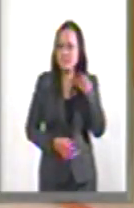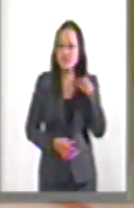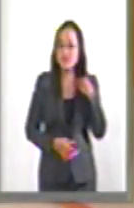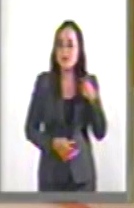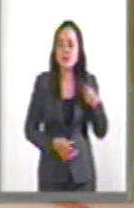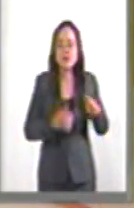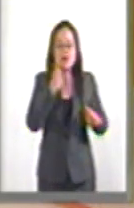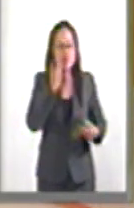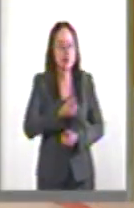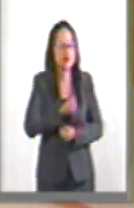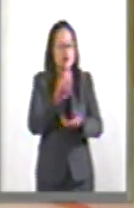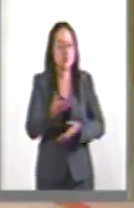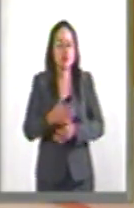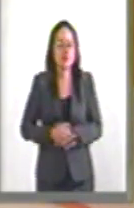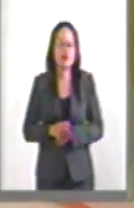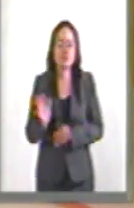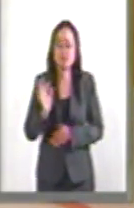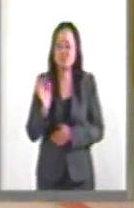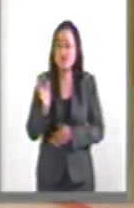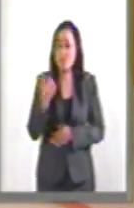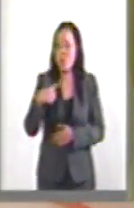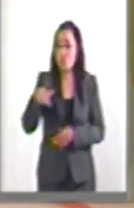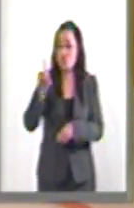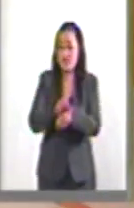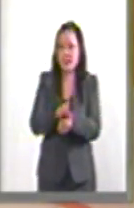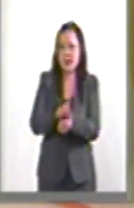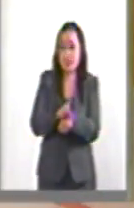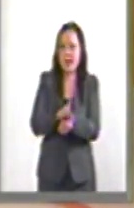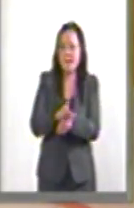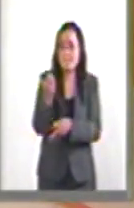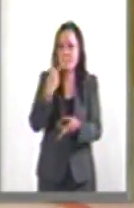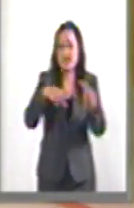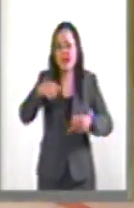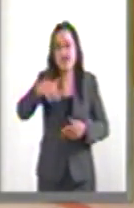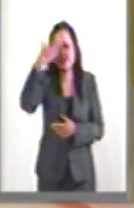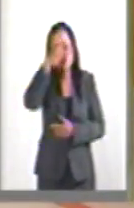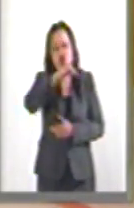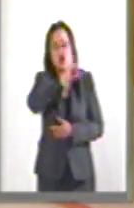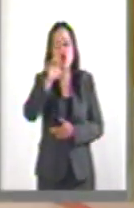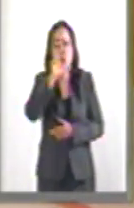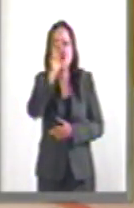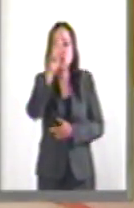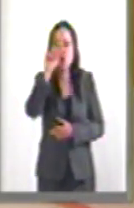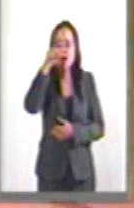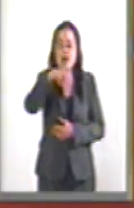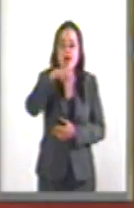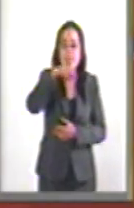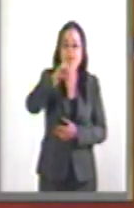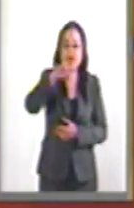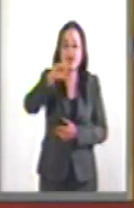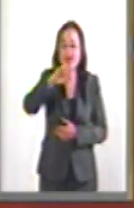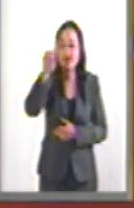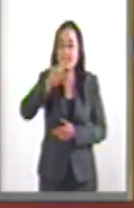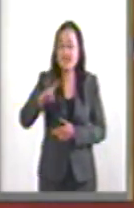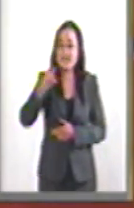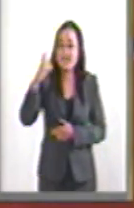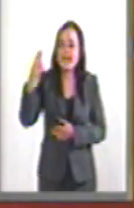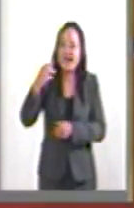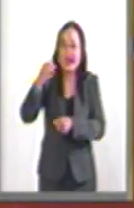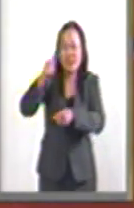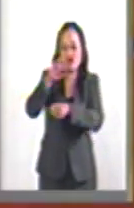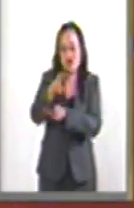quiero decirles que un día llegó el señor Juan Méndez, relator especial de